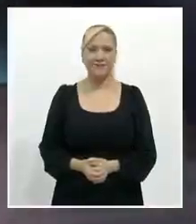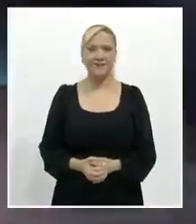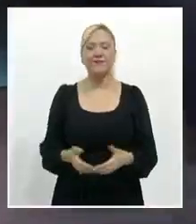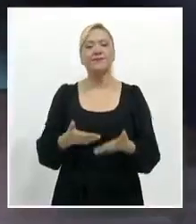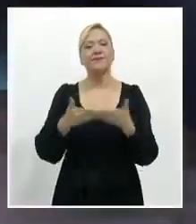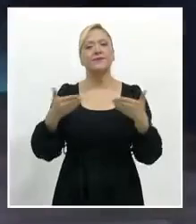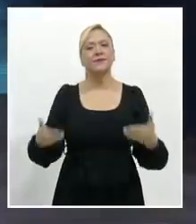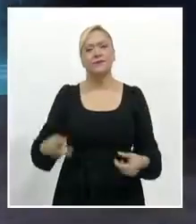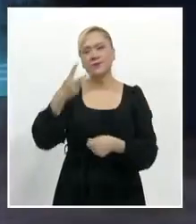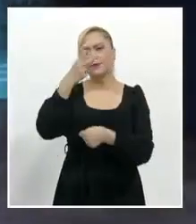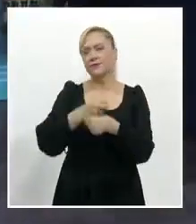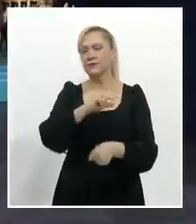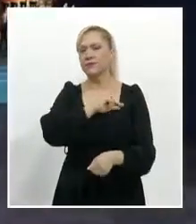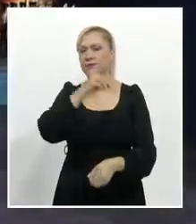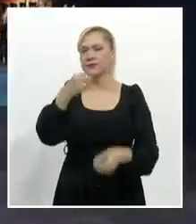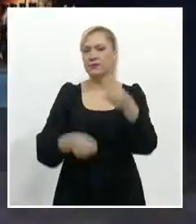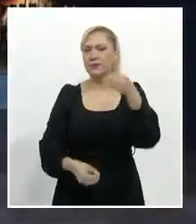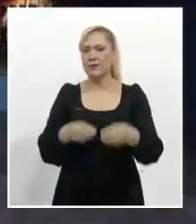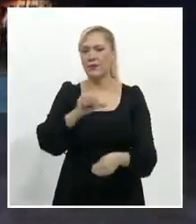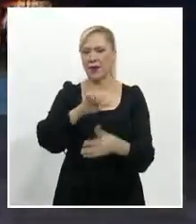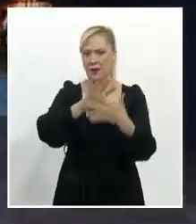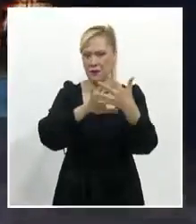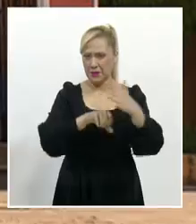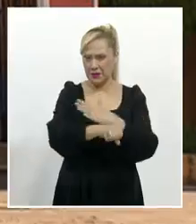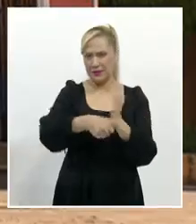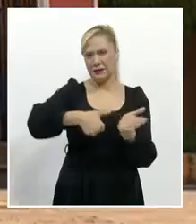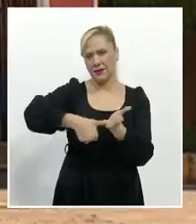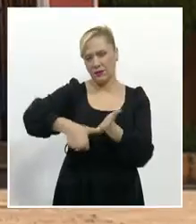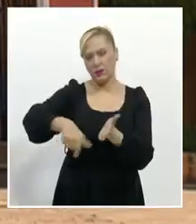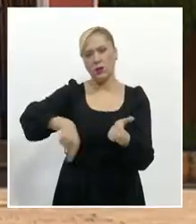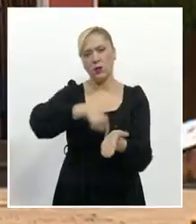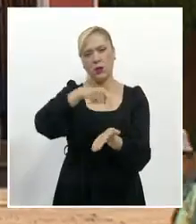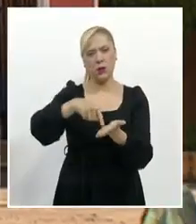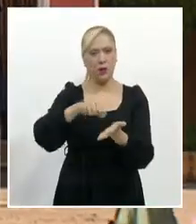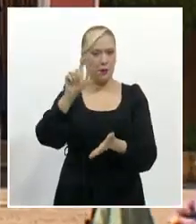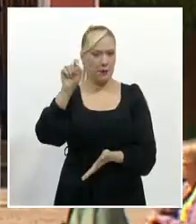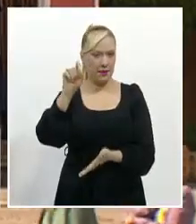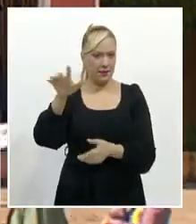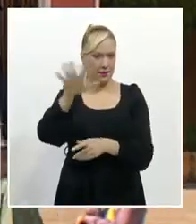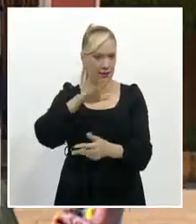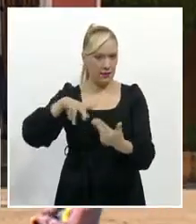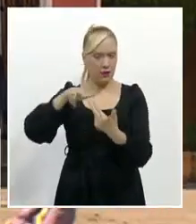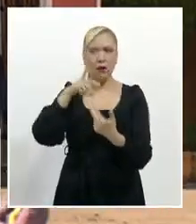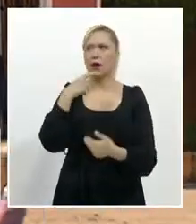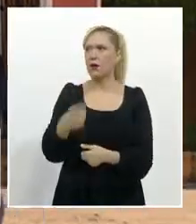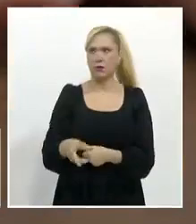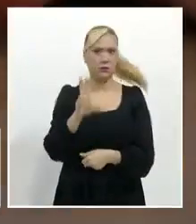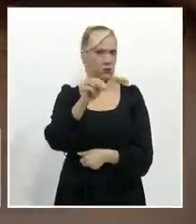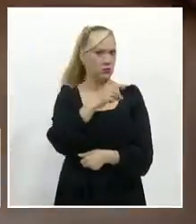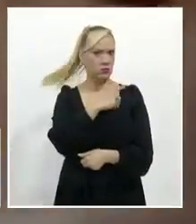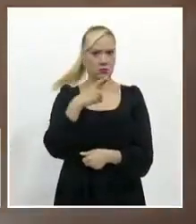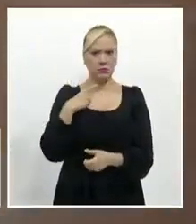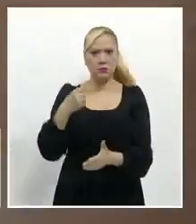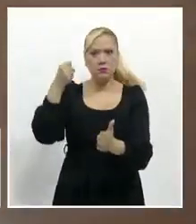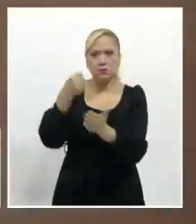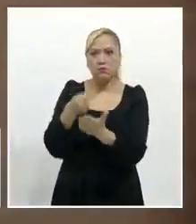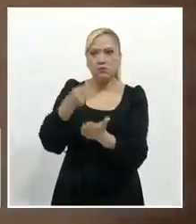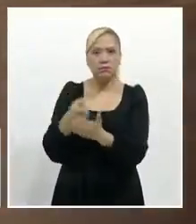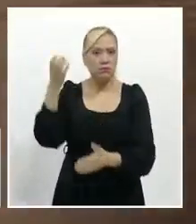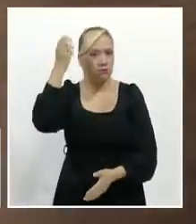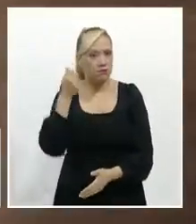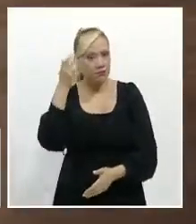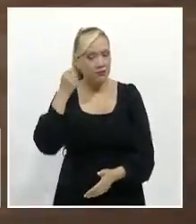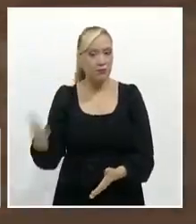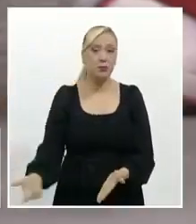Y el segundo tribunal colegiado en materia penal y civil del 20º Circuito determinó que no debe obligarse al acreedor de alimentos a pagar